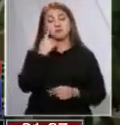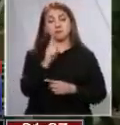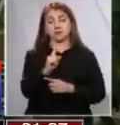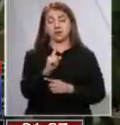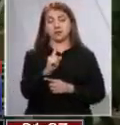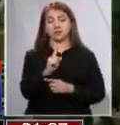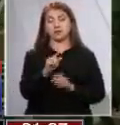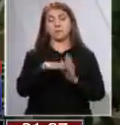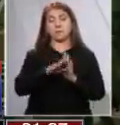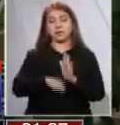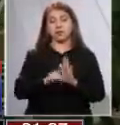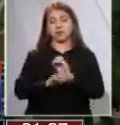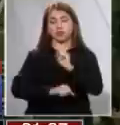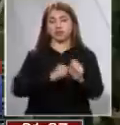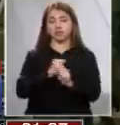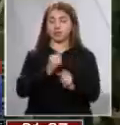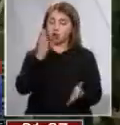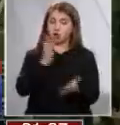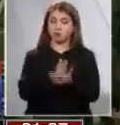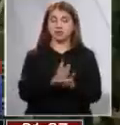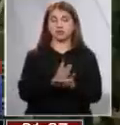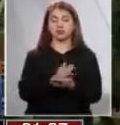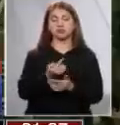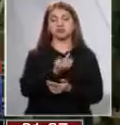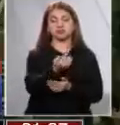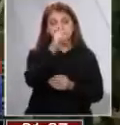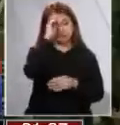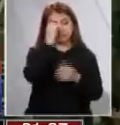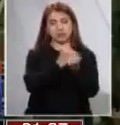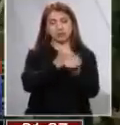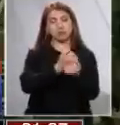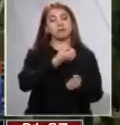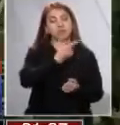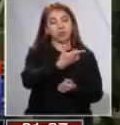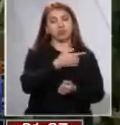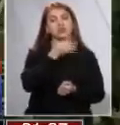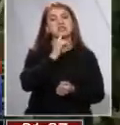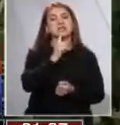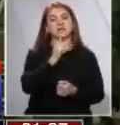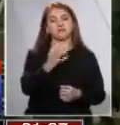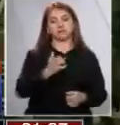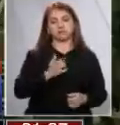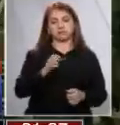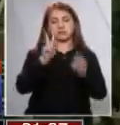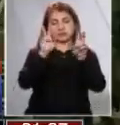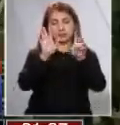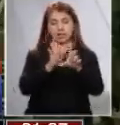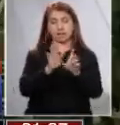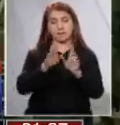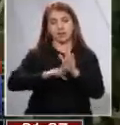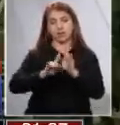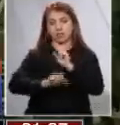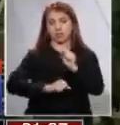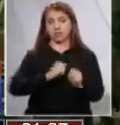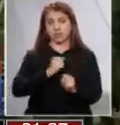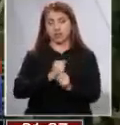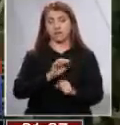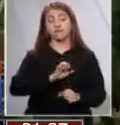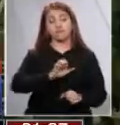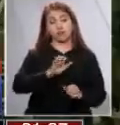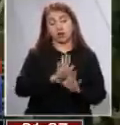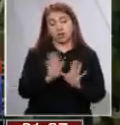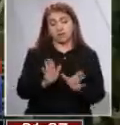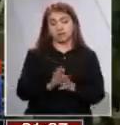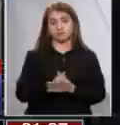en el menor de edad está la obligación de hacer la denuncia, dado de que se trata precisamente en lo legal de una menor de edad que ha sido